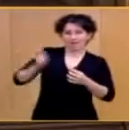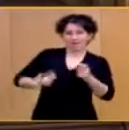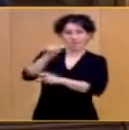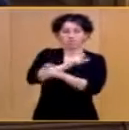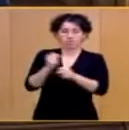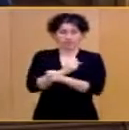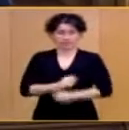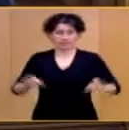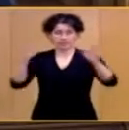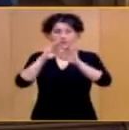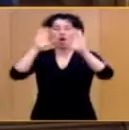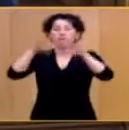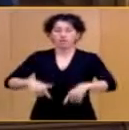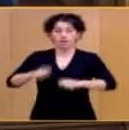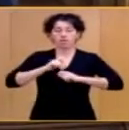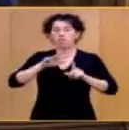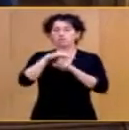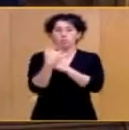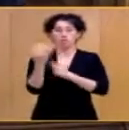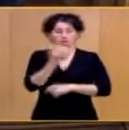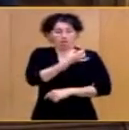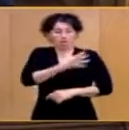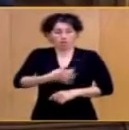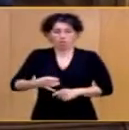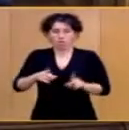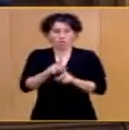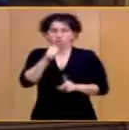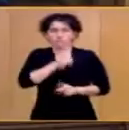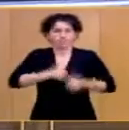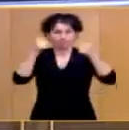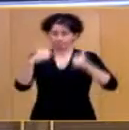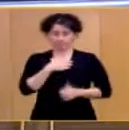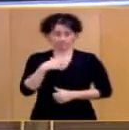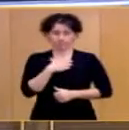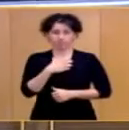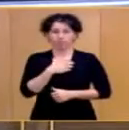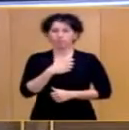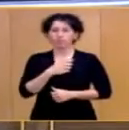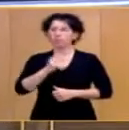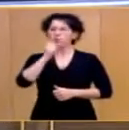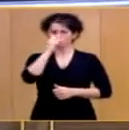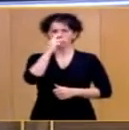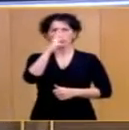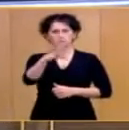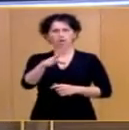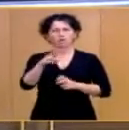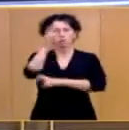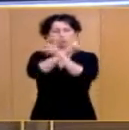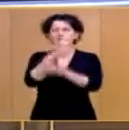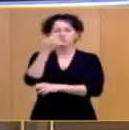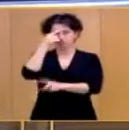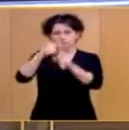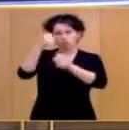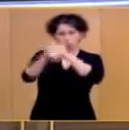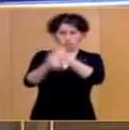que fomentó el endeudamiento hasta límites insostenibles. Durante años se buscó la competitividad